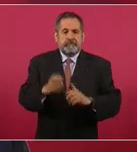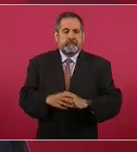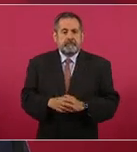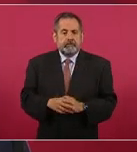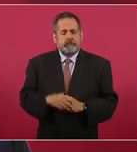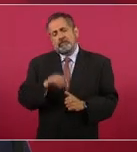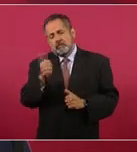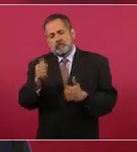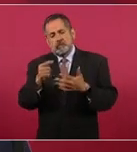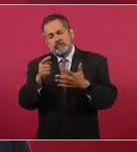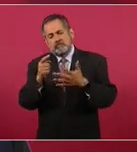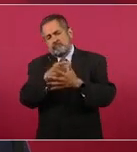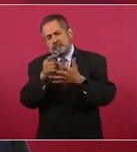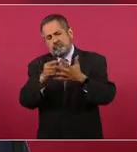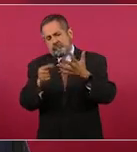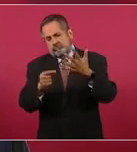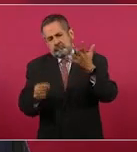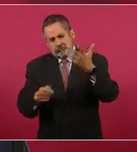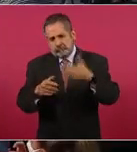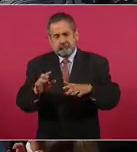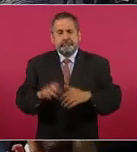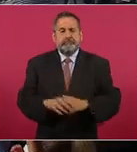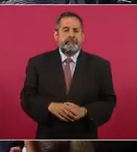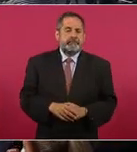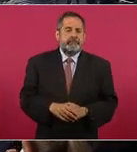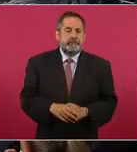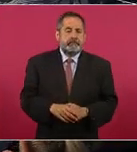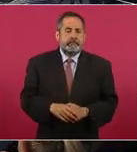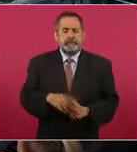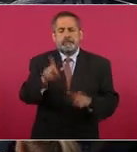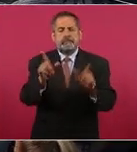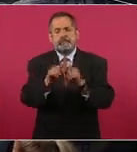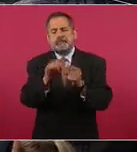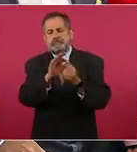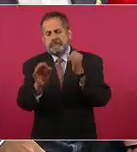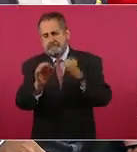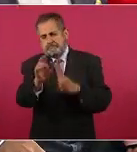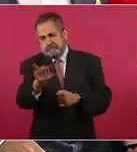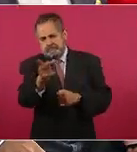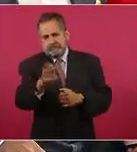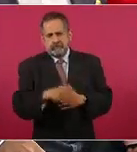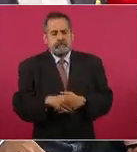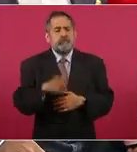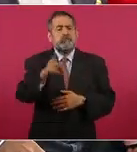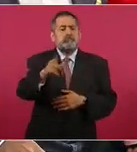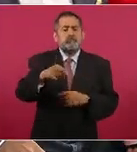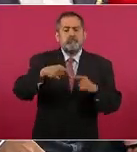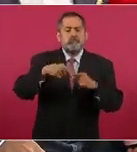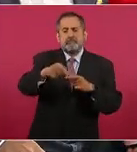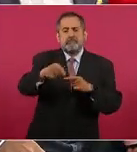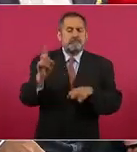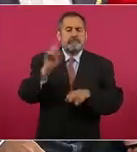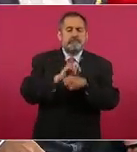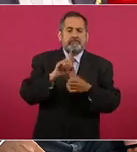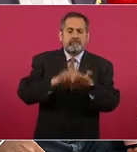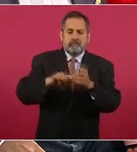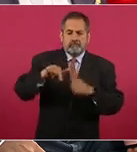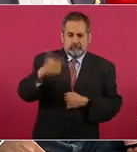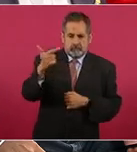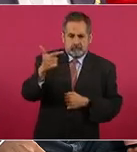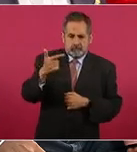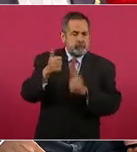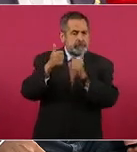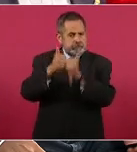y otros asuntos. Presidente, nada más para terminar este punto, ¿su agenda solamente va a estar el día 12 o se